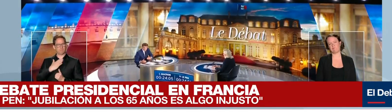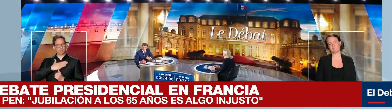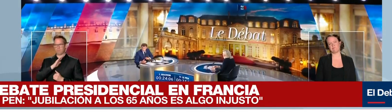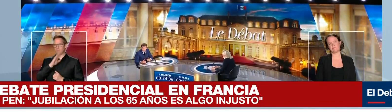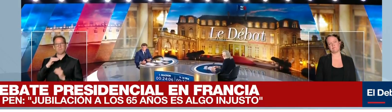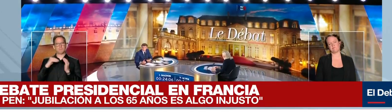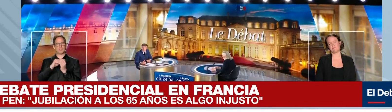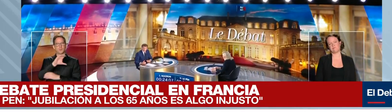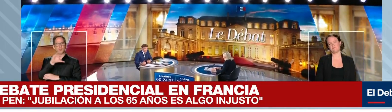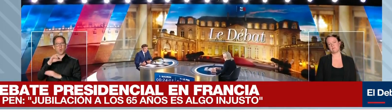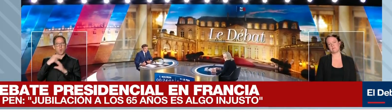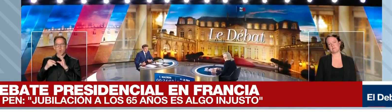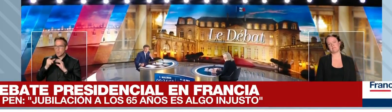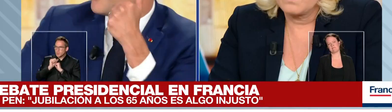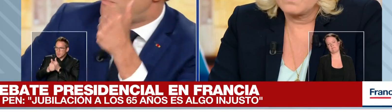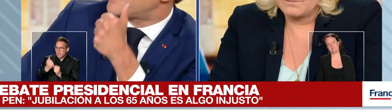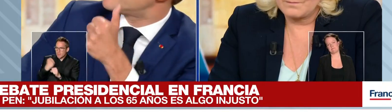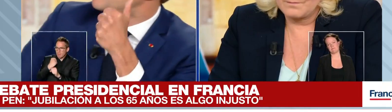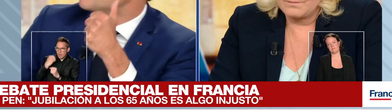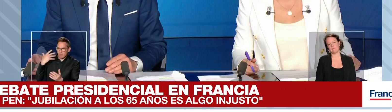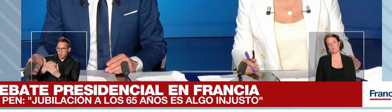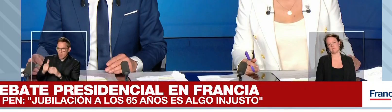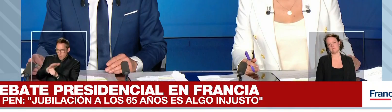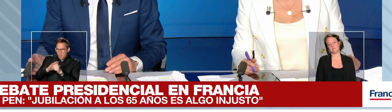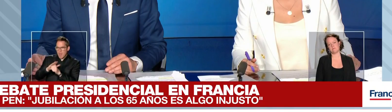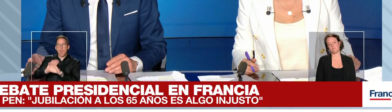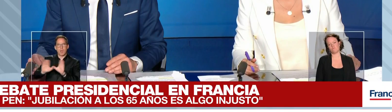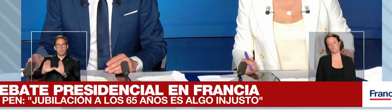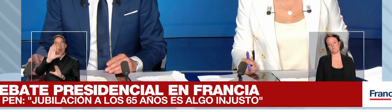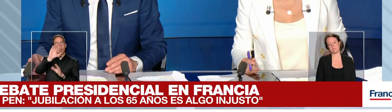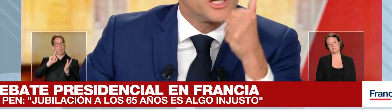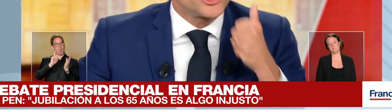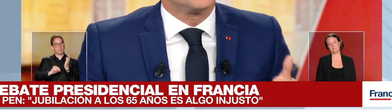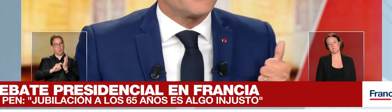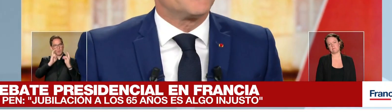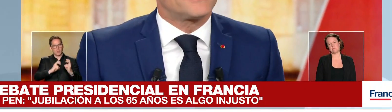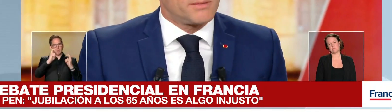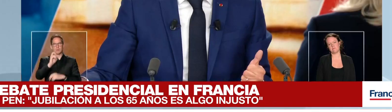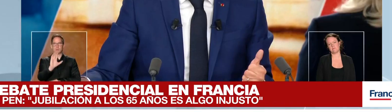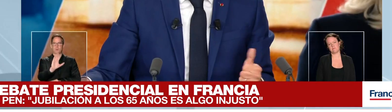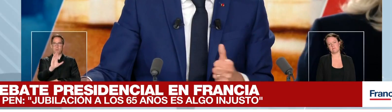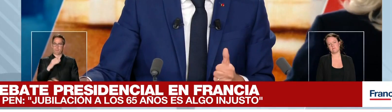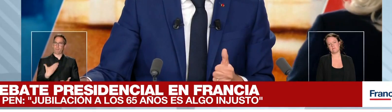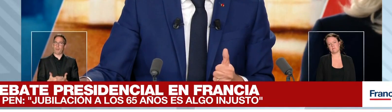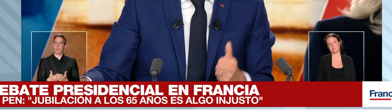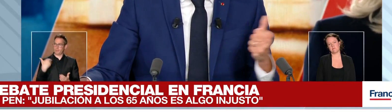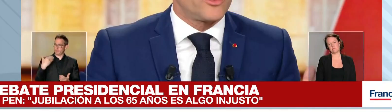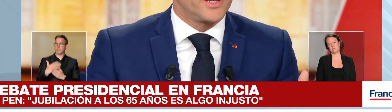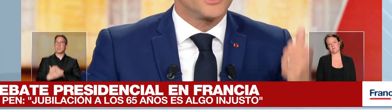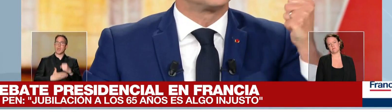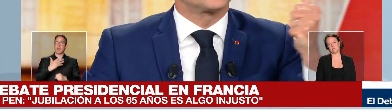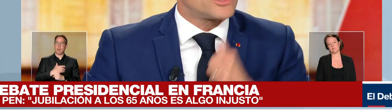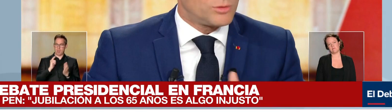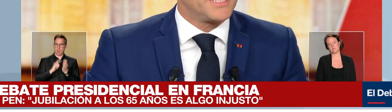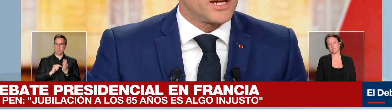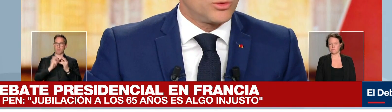mejorando y llevarlas a 1.100 euros para los que tienen una carrera completa. No quiero que aumenten los impuestos y cuando digo esto soy creíble, porque yo los bajé